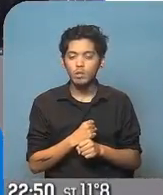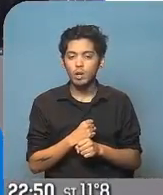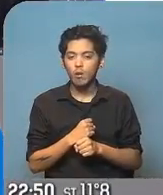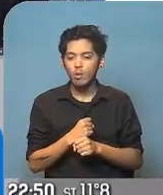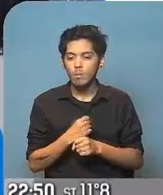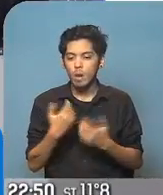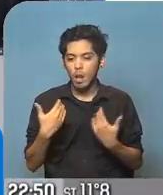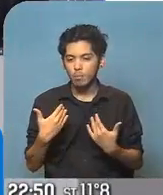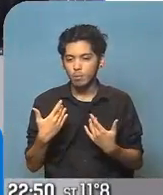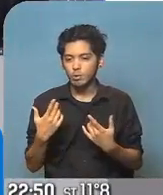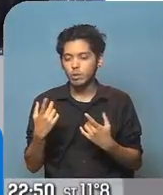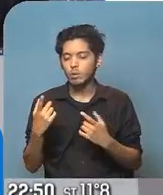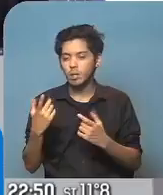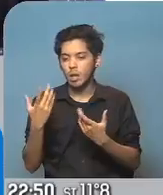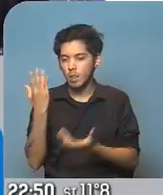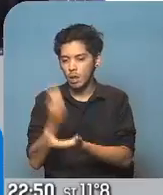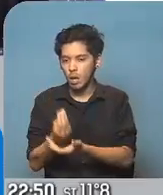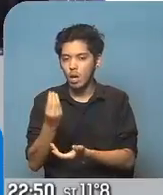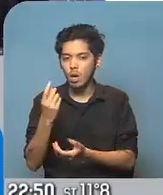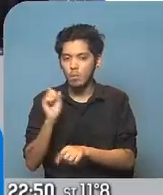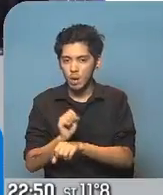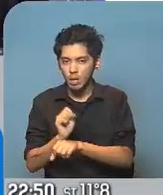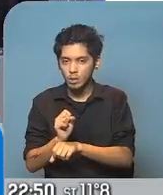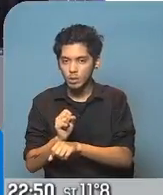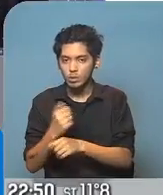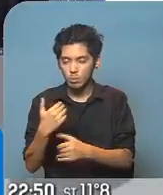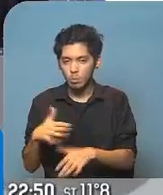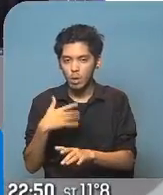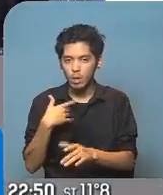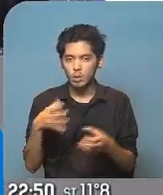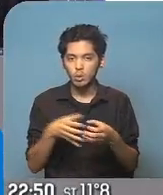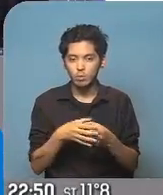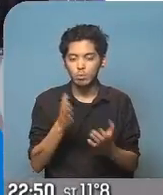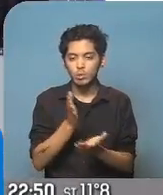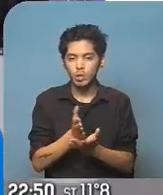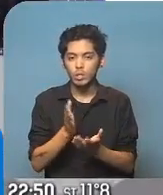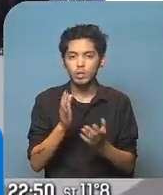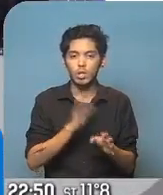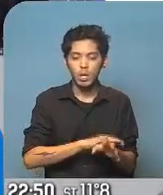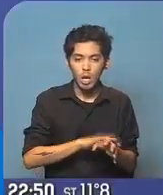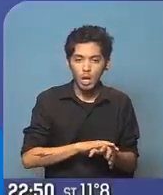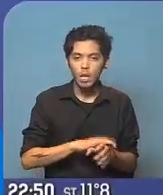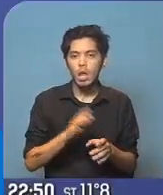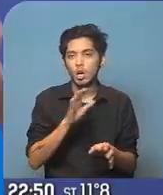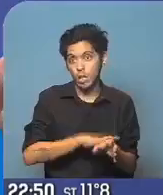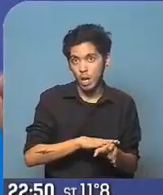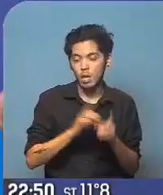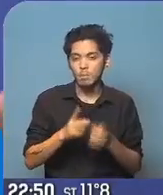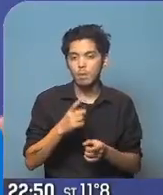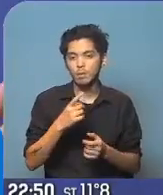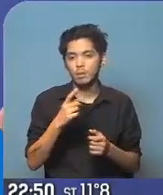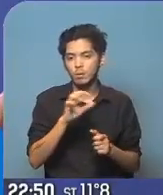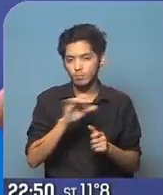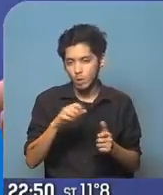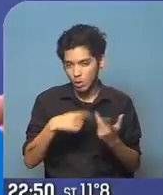a presentarse, alguna figura de izquierda o de centroizquierda, Ciro Gómez, la misma Marina Silva, Fernando Haddad,